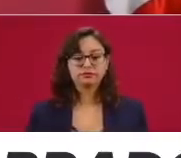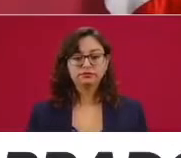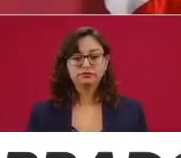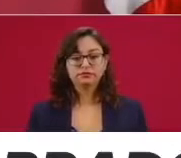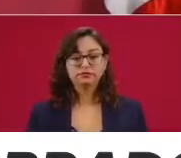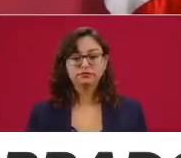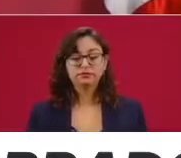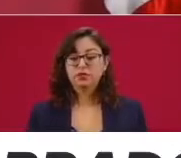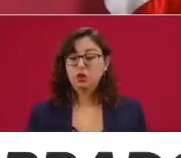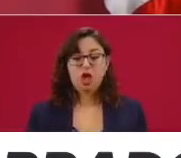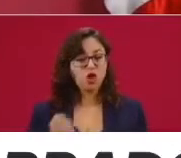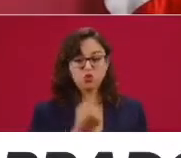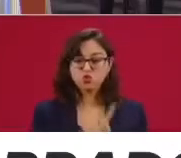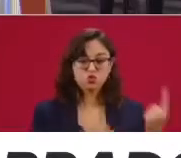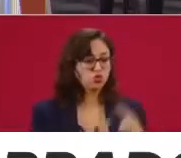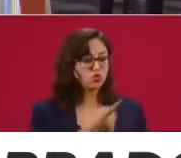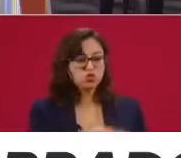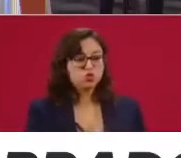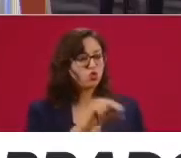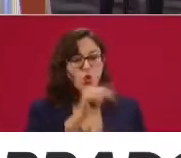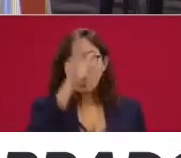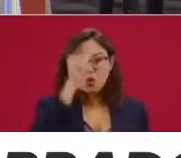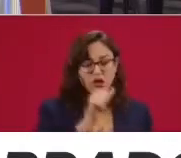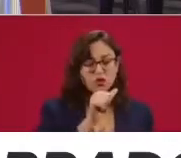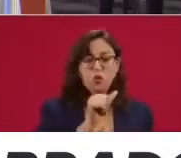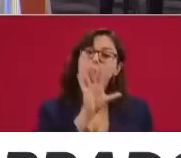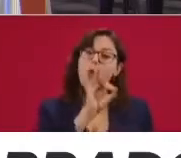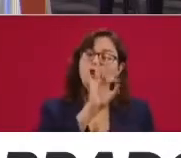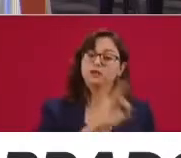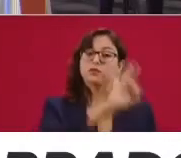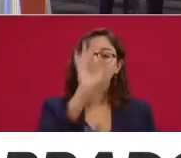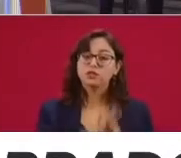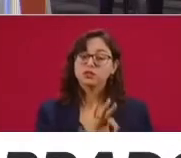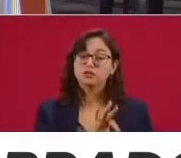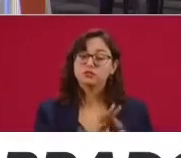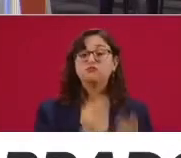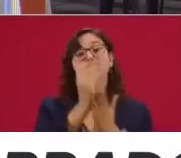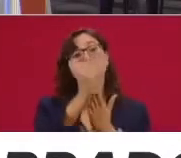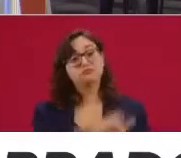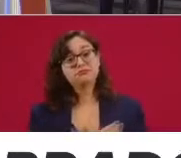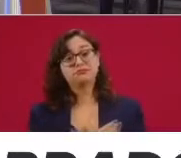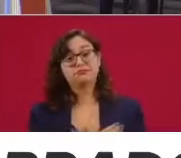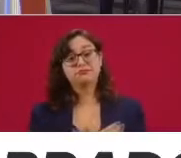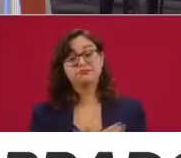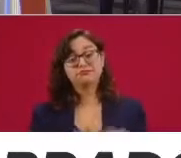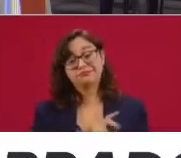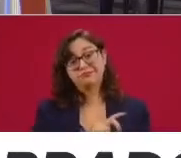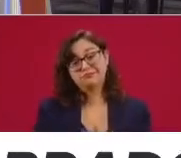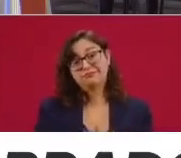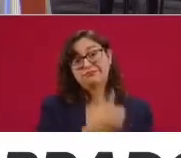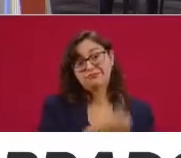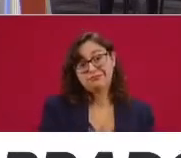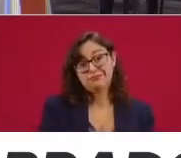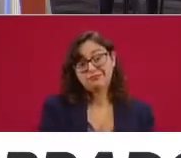40 a 36, o sea, se redujo en 4. Entonces, los de